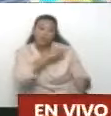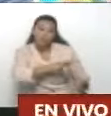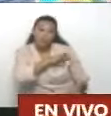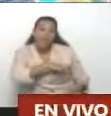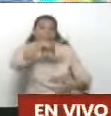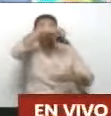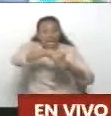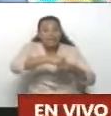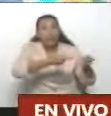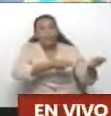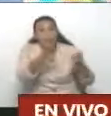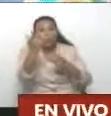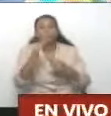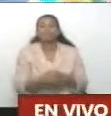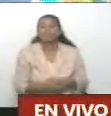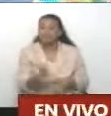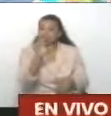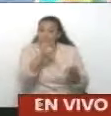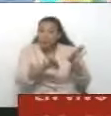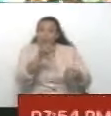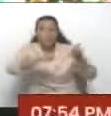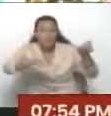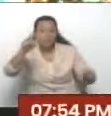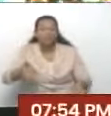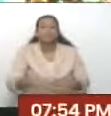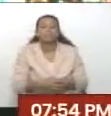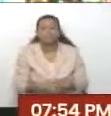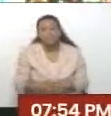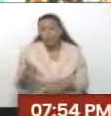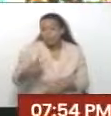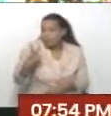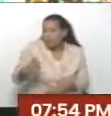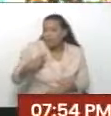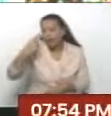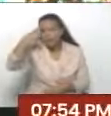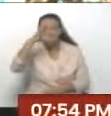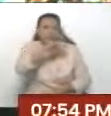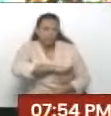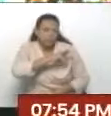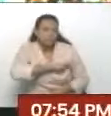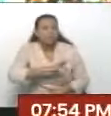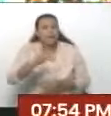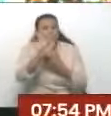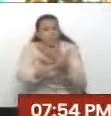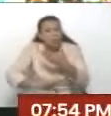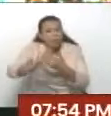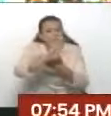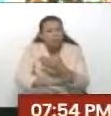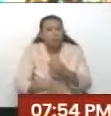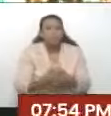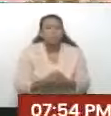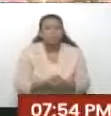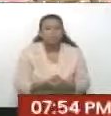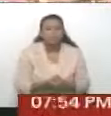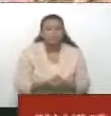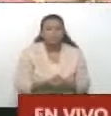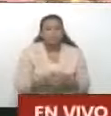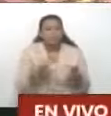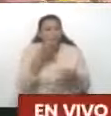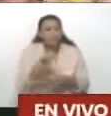la concepción social del Estado venezolano. Esa es la nueva diplomacia de carácter social, protector, que debe